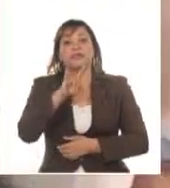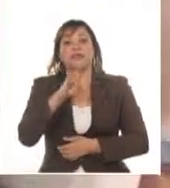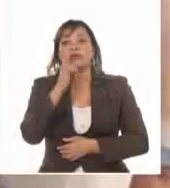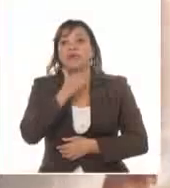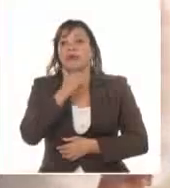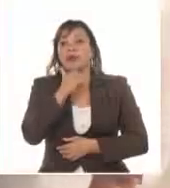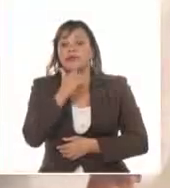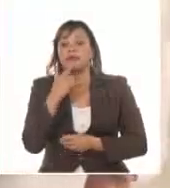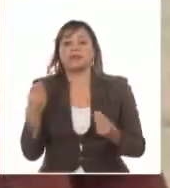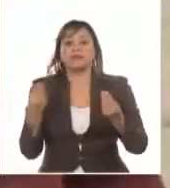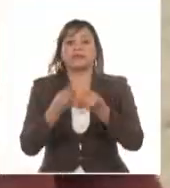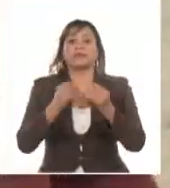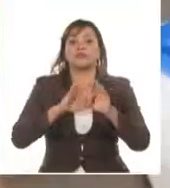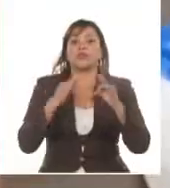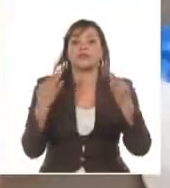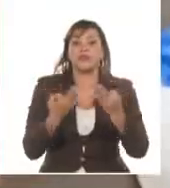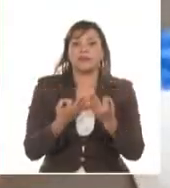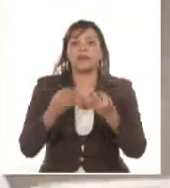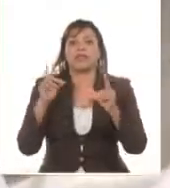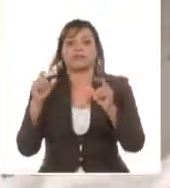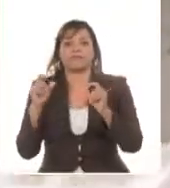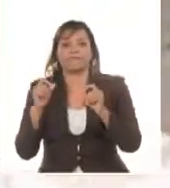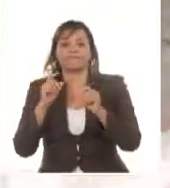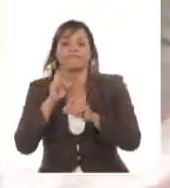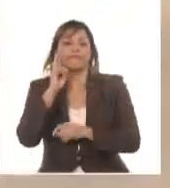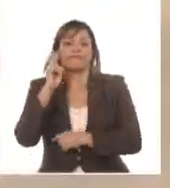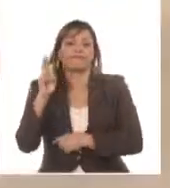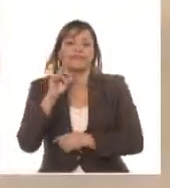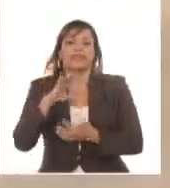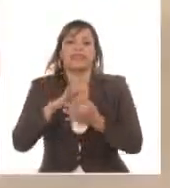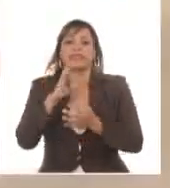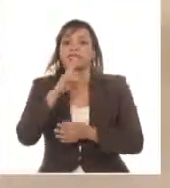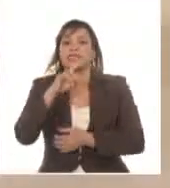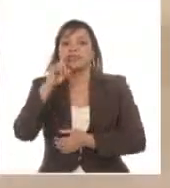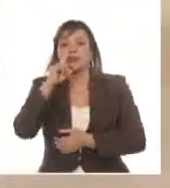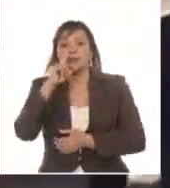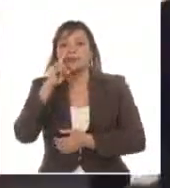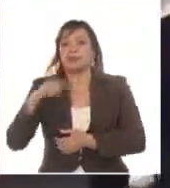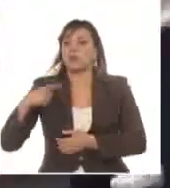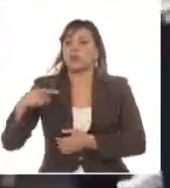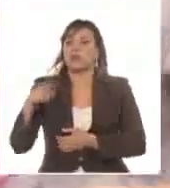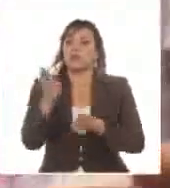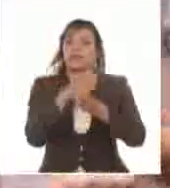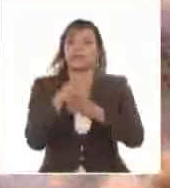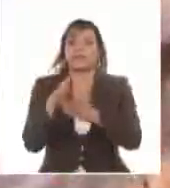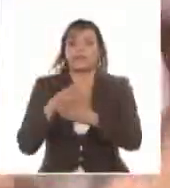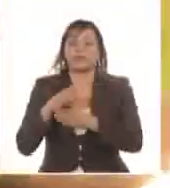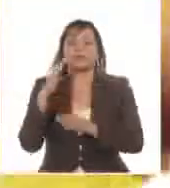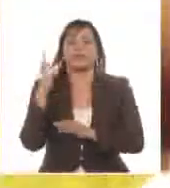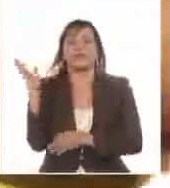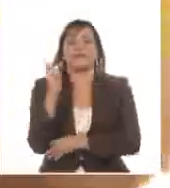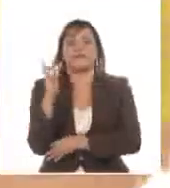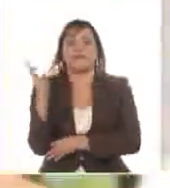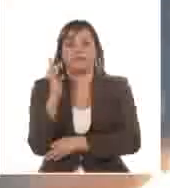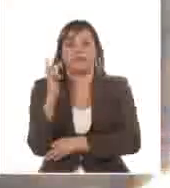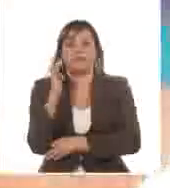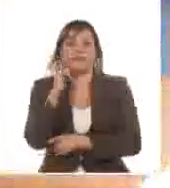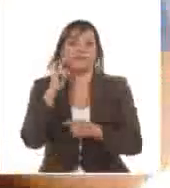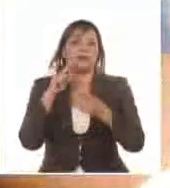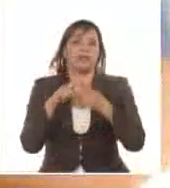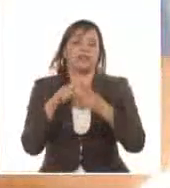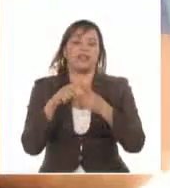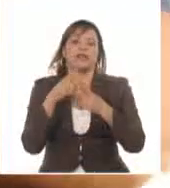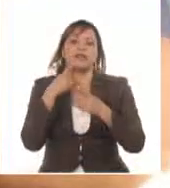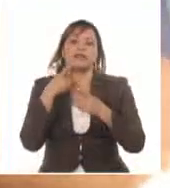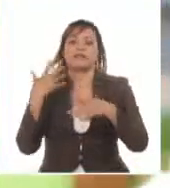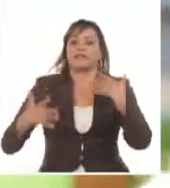a las familias la epopeya de Girón. Cada día será una fiesta diferente que solo busca sumar alegrías. Geo Viñales